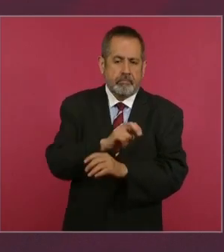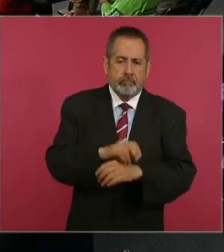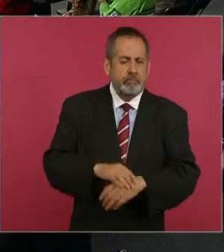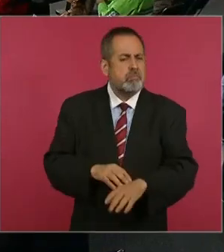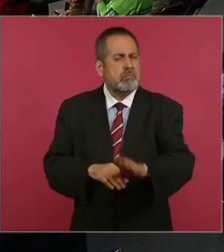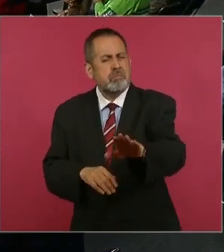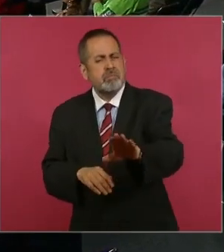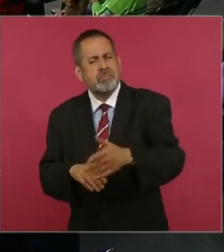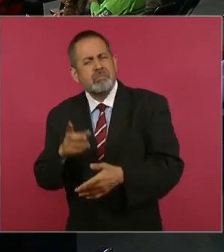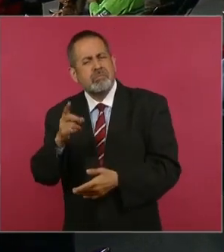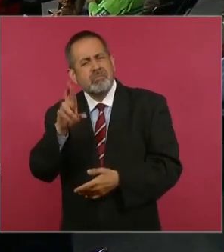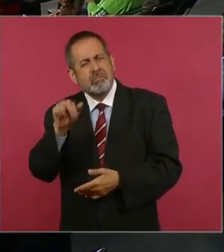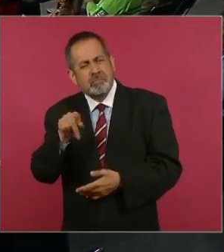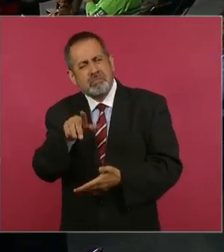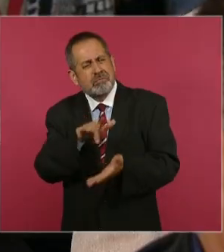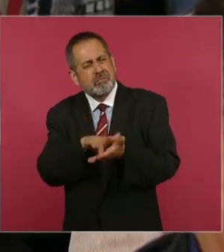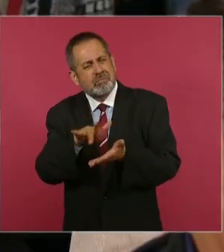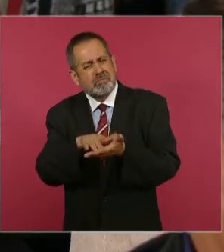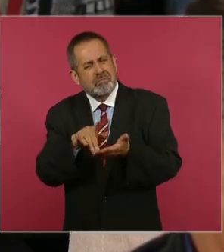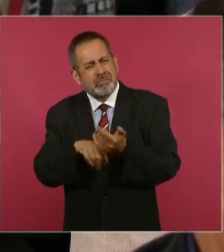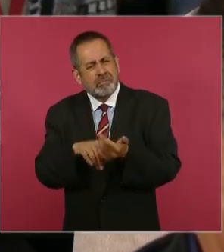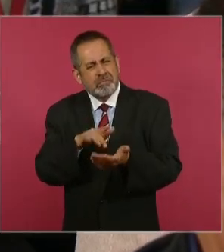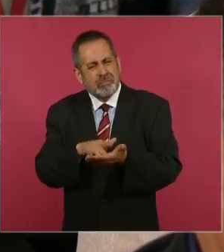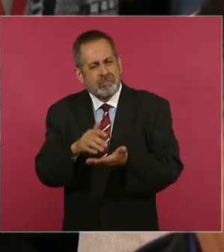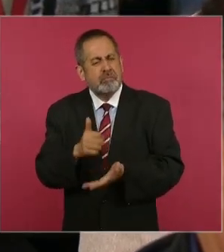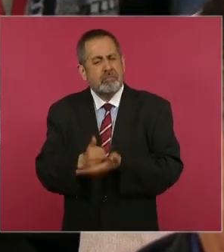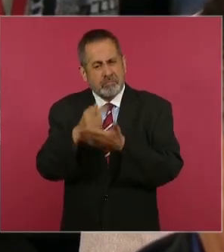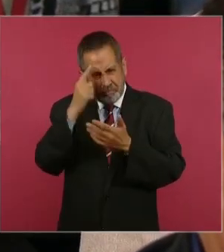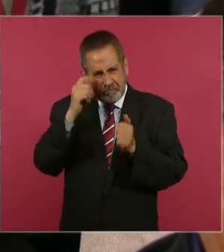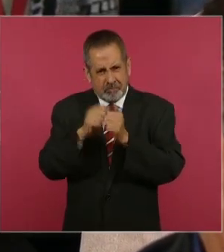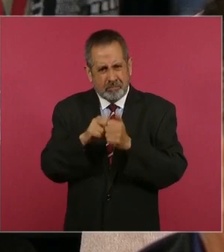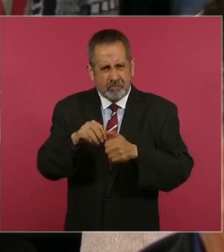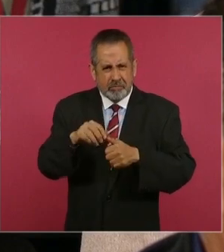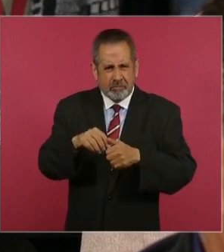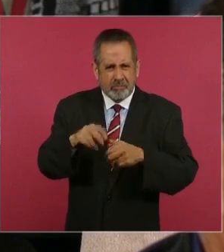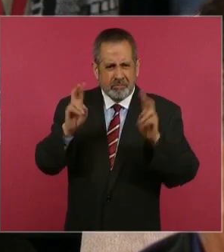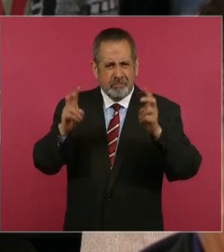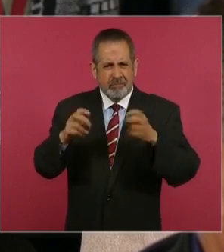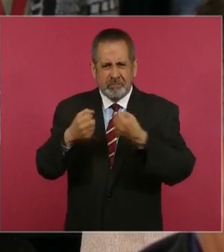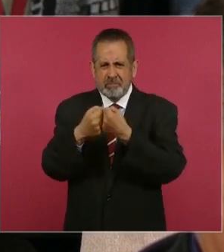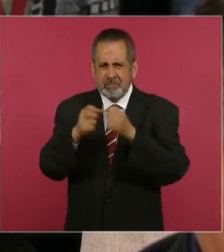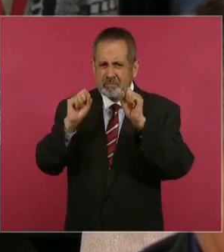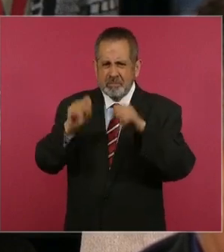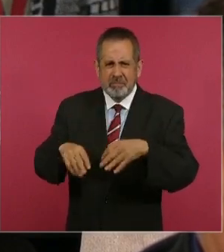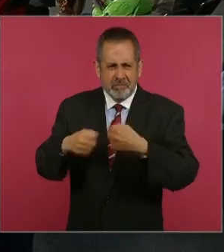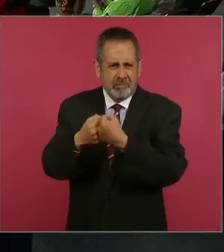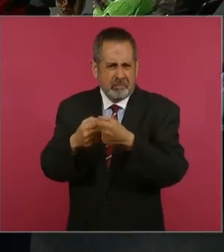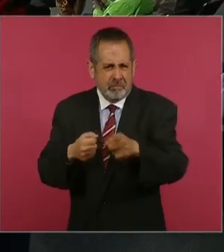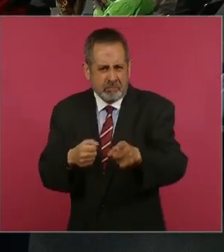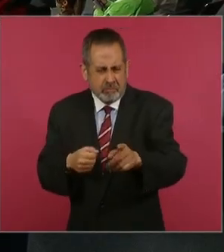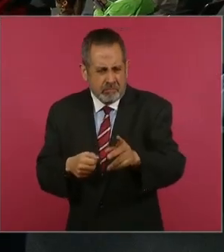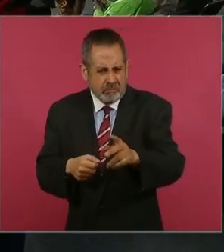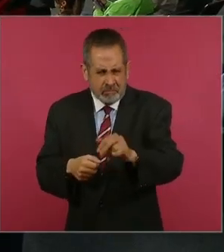doctora que estaba apoyando con que que el año pasado estaba en médico Sin fronteras que apoyaba no